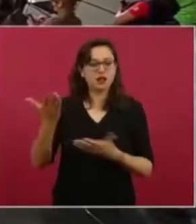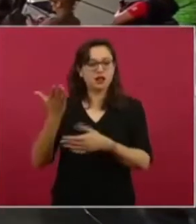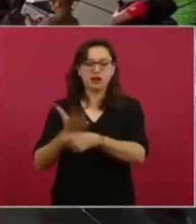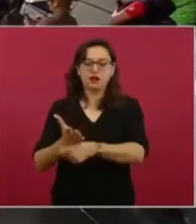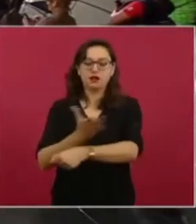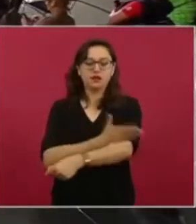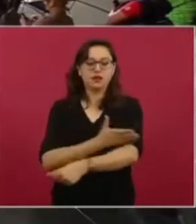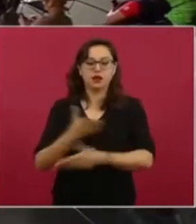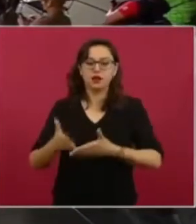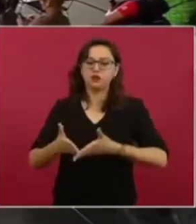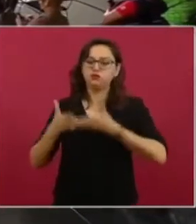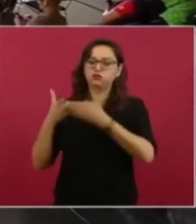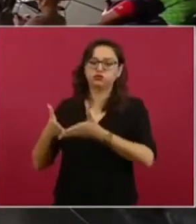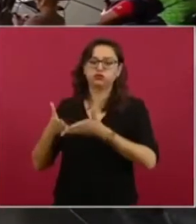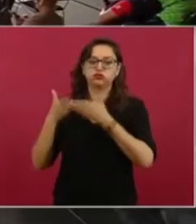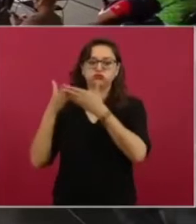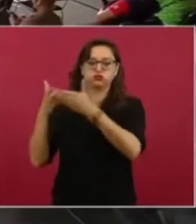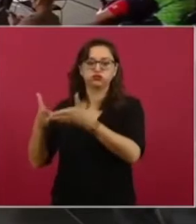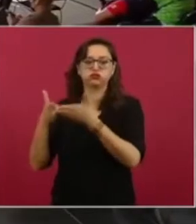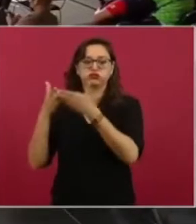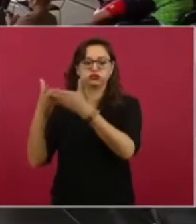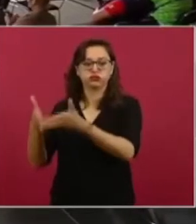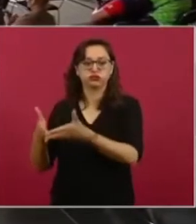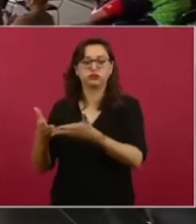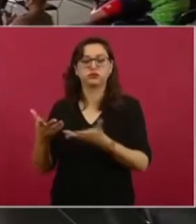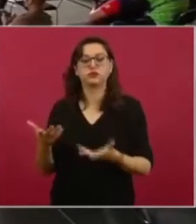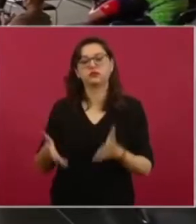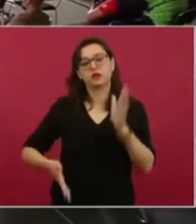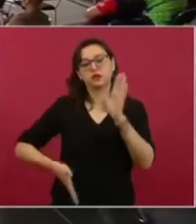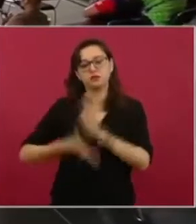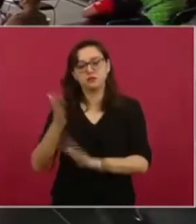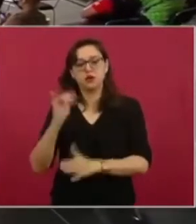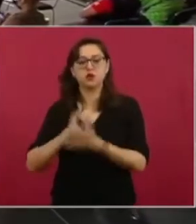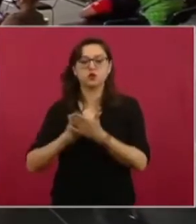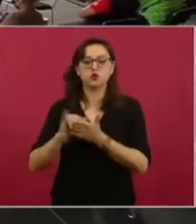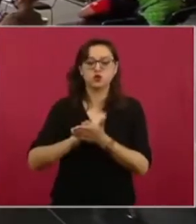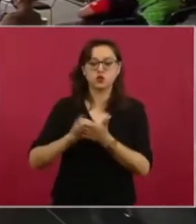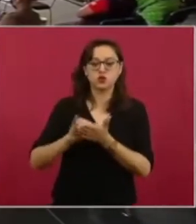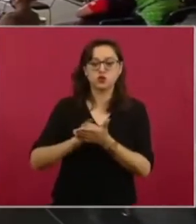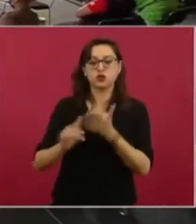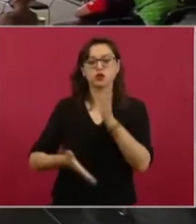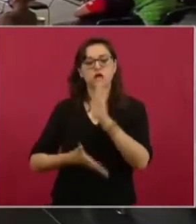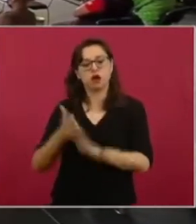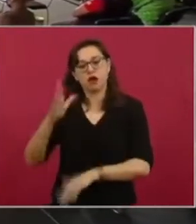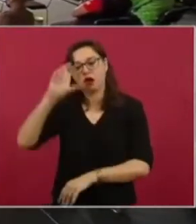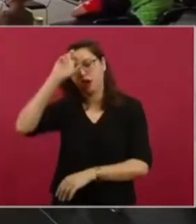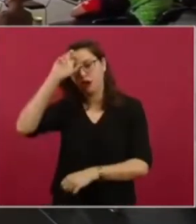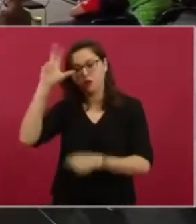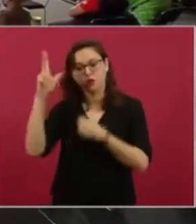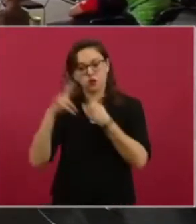embarcaban toda esa madera a Nueva York, a Europa,